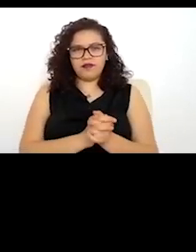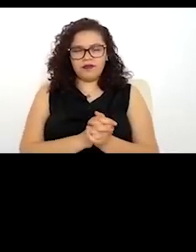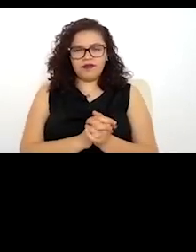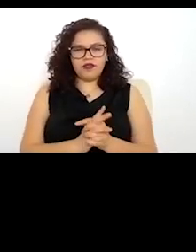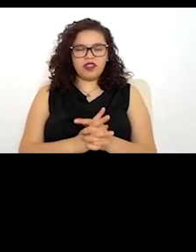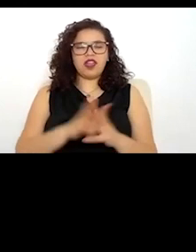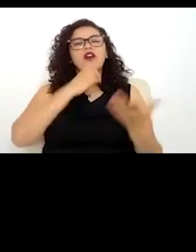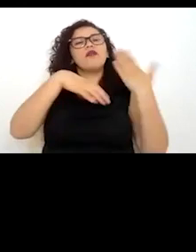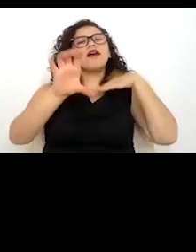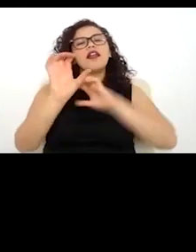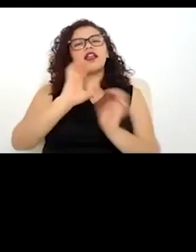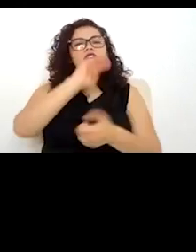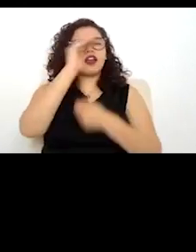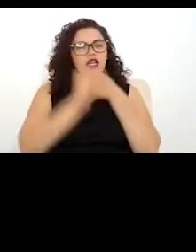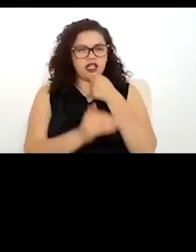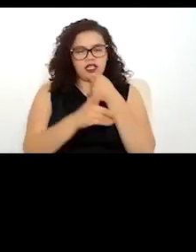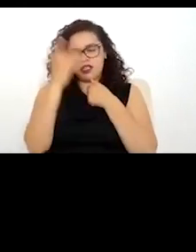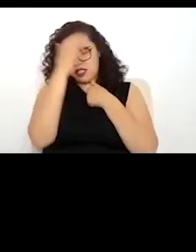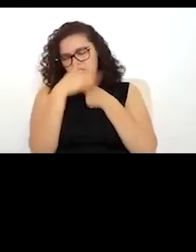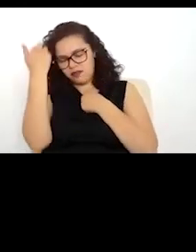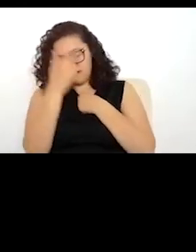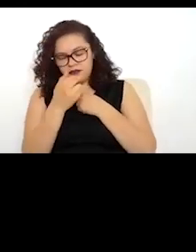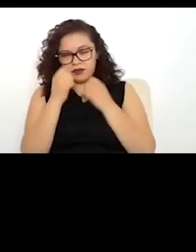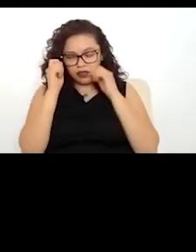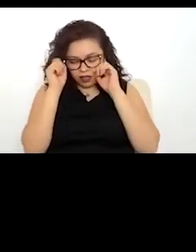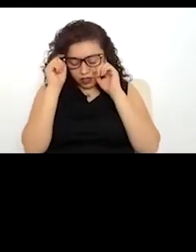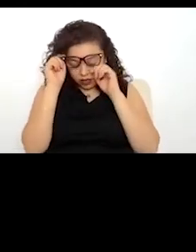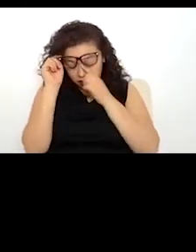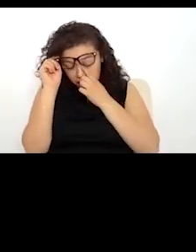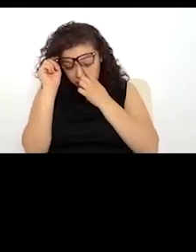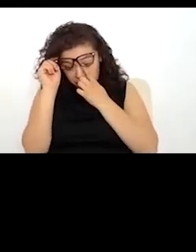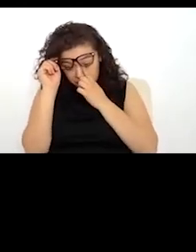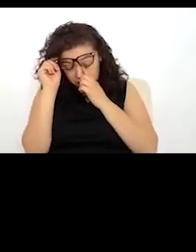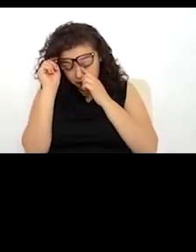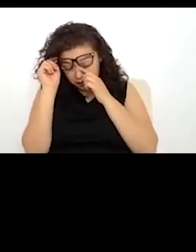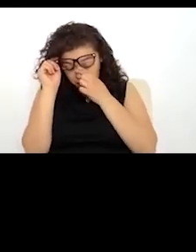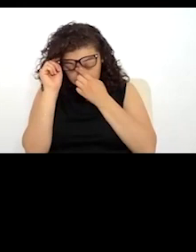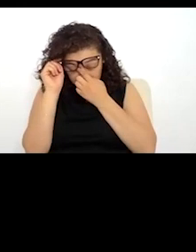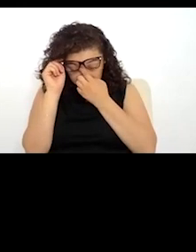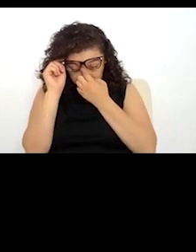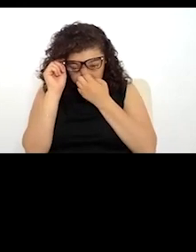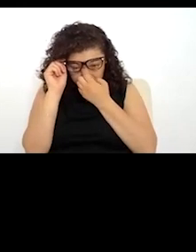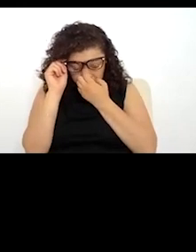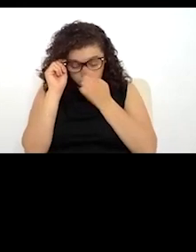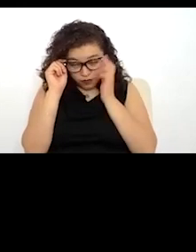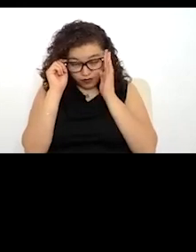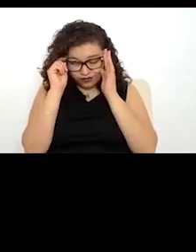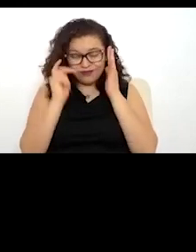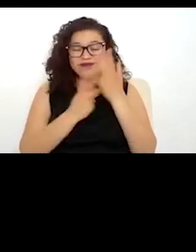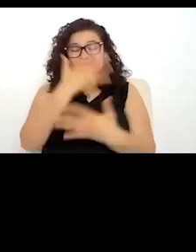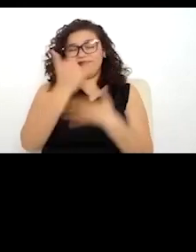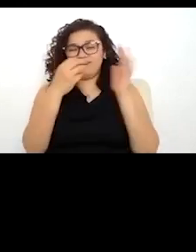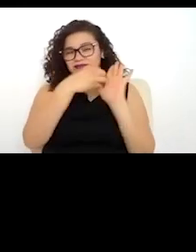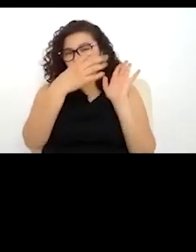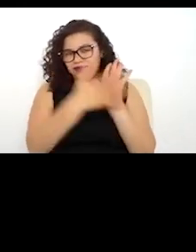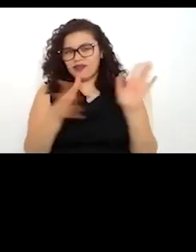de comentarios y de análisis. Entonces, se encuentra publicado el proyecto, sin embargo, todavía está susceptible de que vaya a